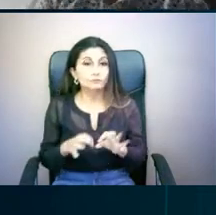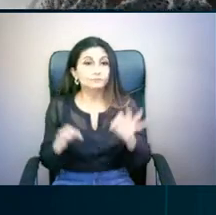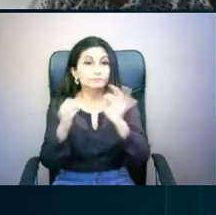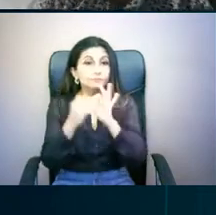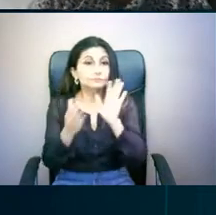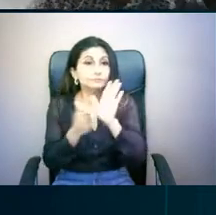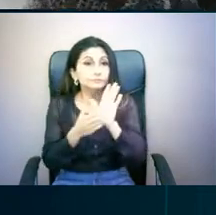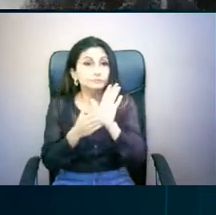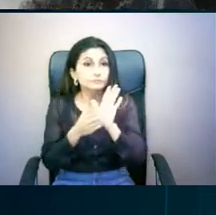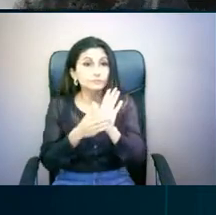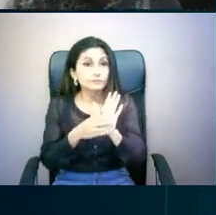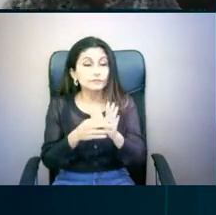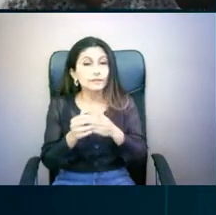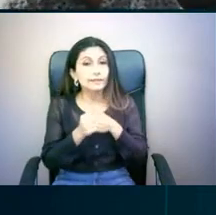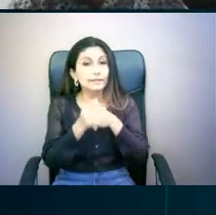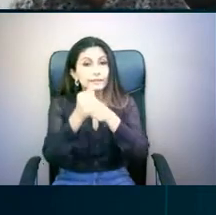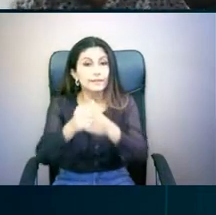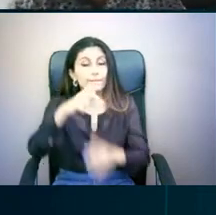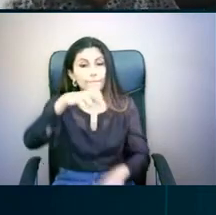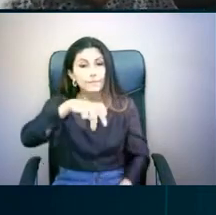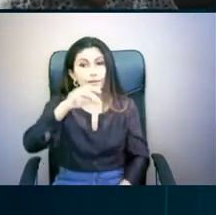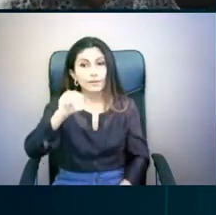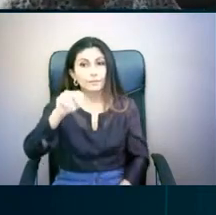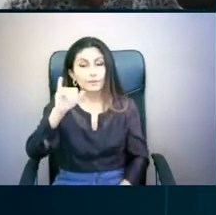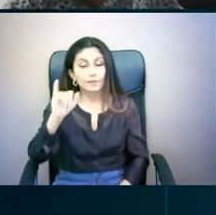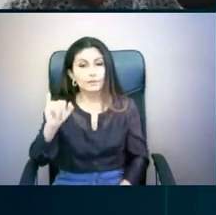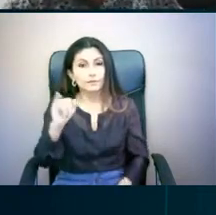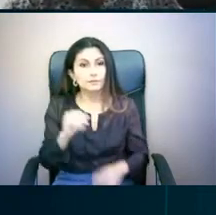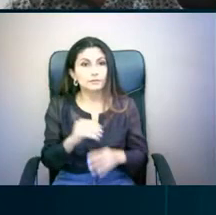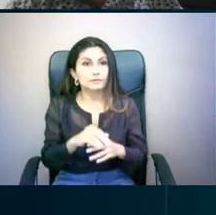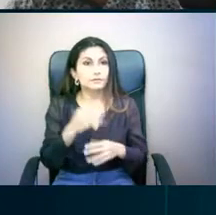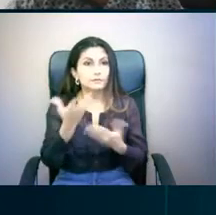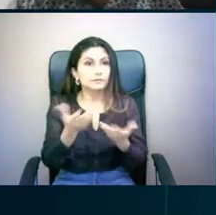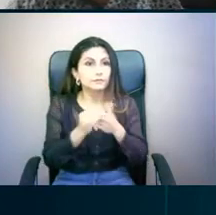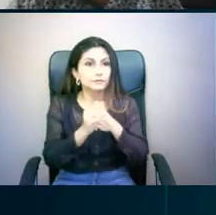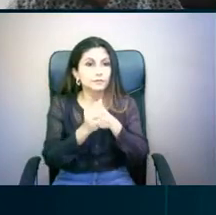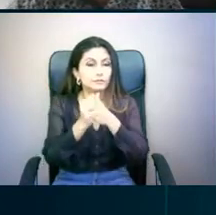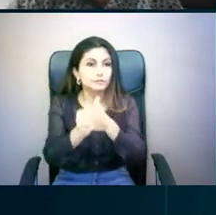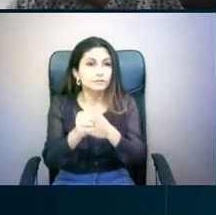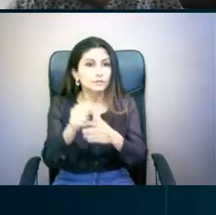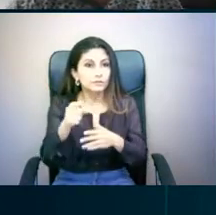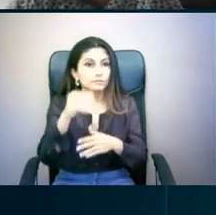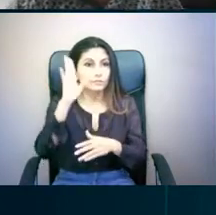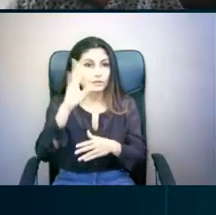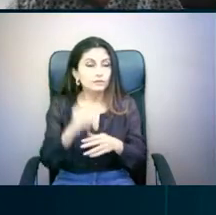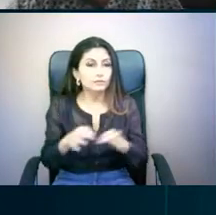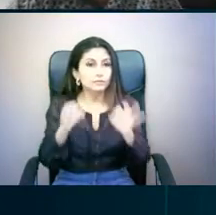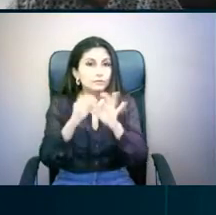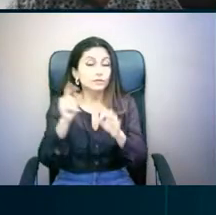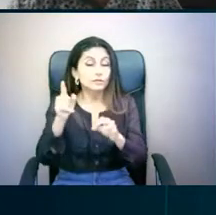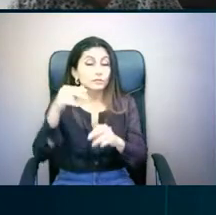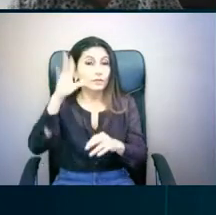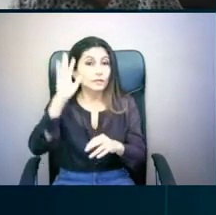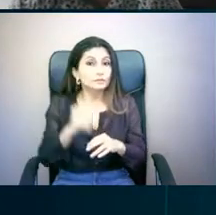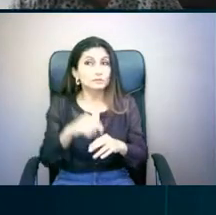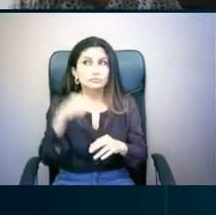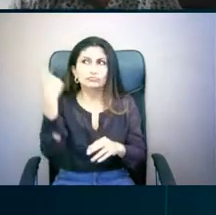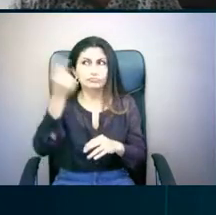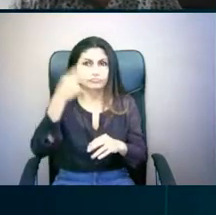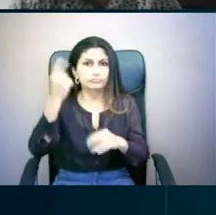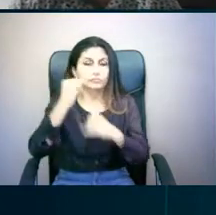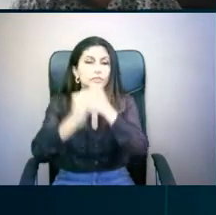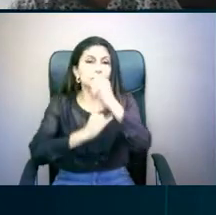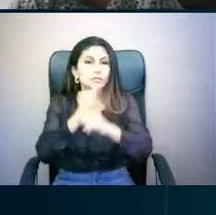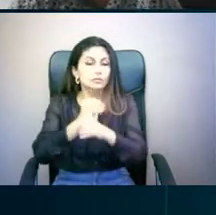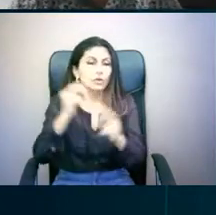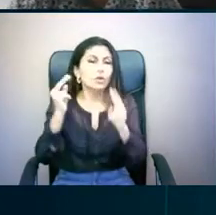la guía PMI, exactamente el PMBOK Guide. Este, digamos, es uno de los estándares, digamos, más conocidos en términos de la gestión